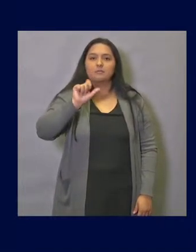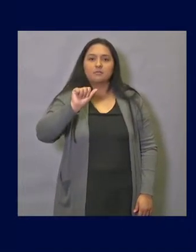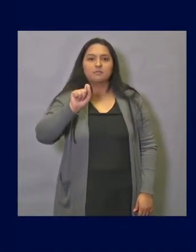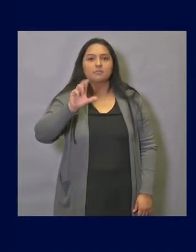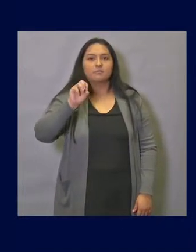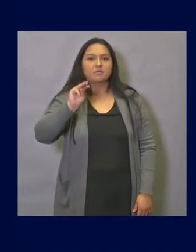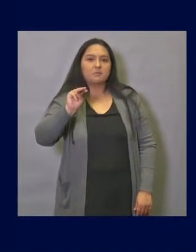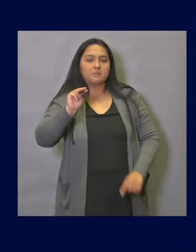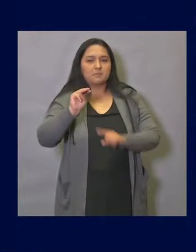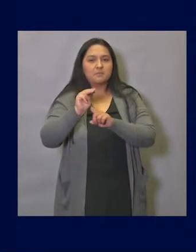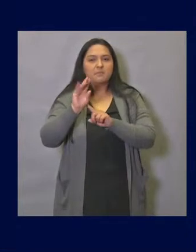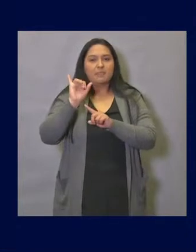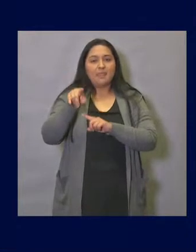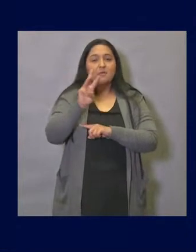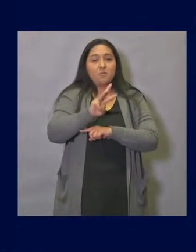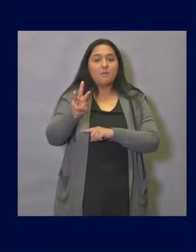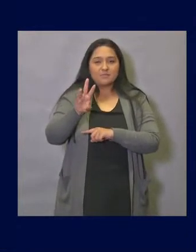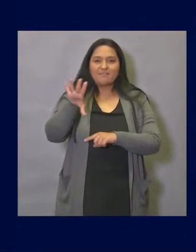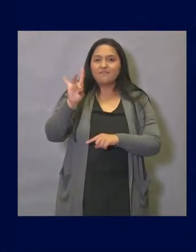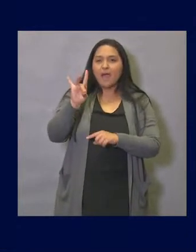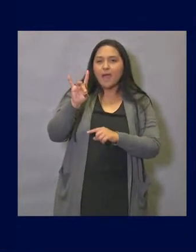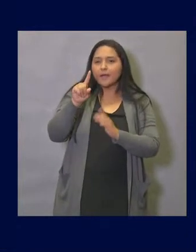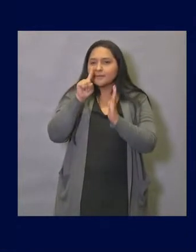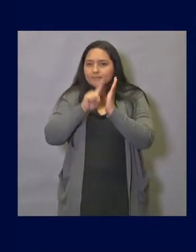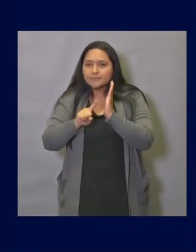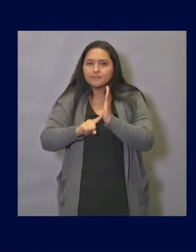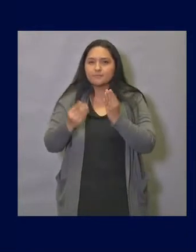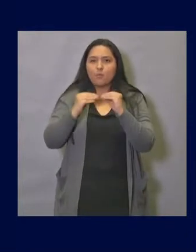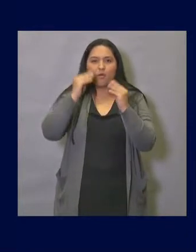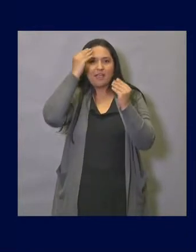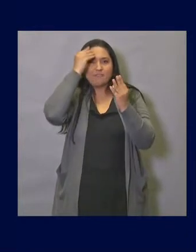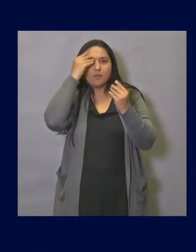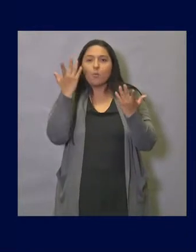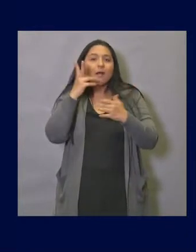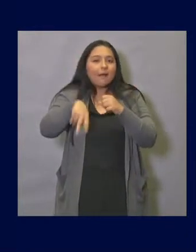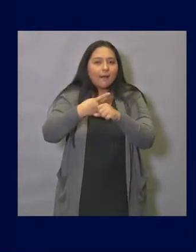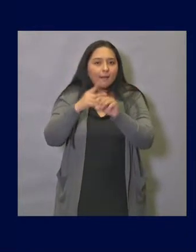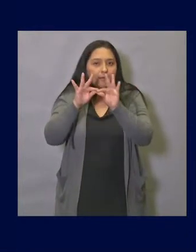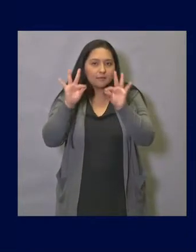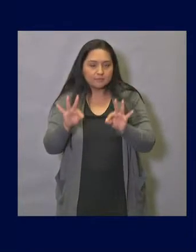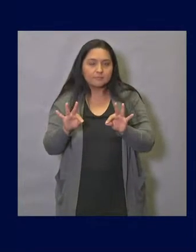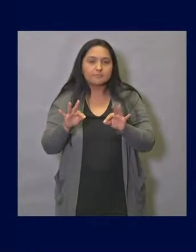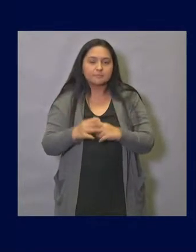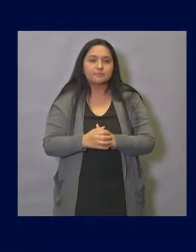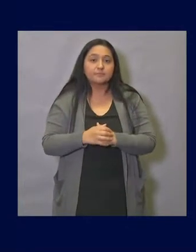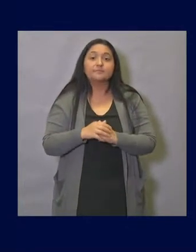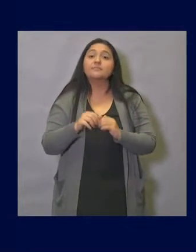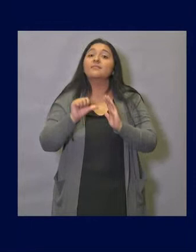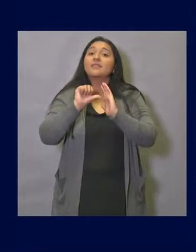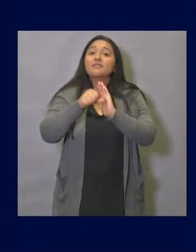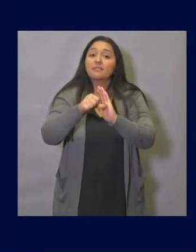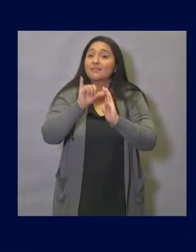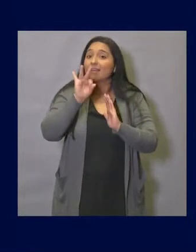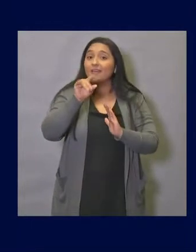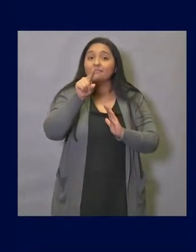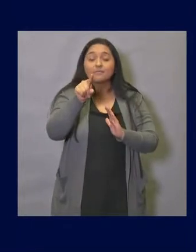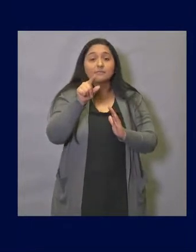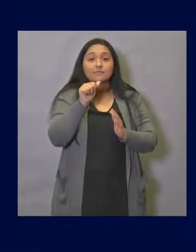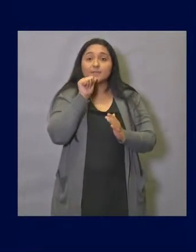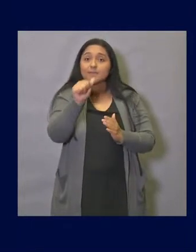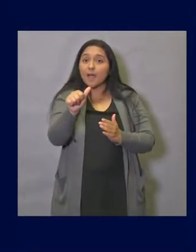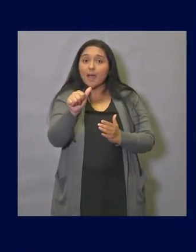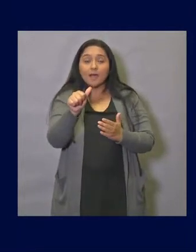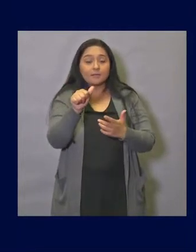www.vacunatelosangeles.com. Para terminar, queremos enfatizar que si no se encuentra en uno de los grupos elegibles, ya sea